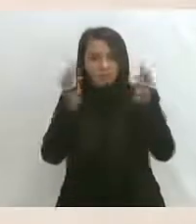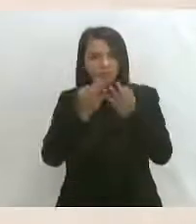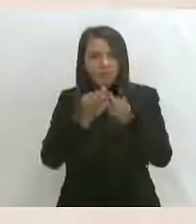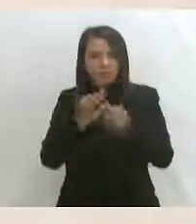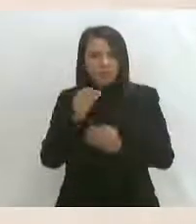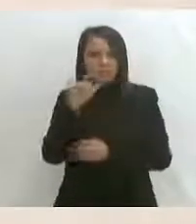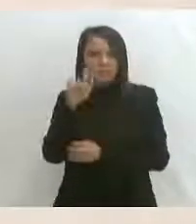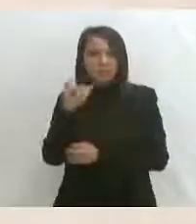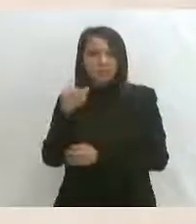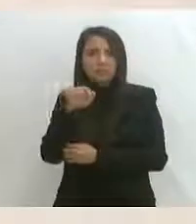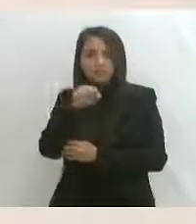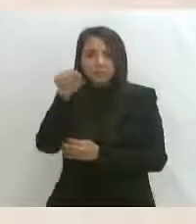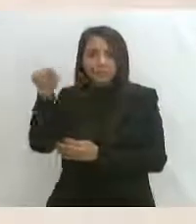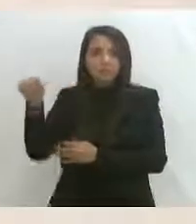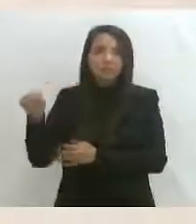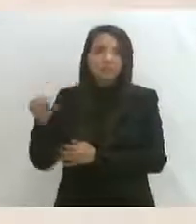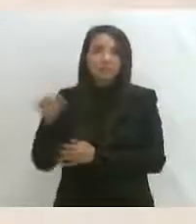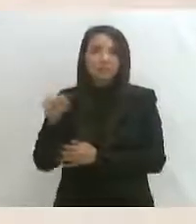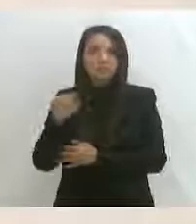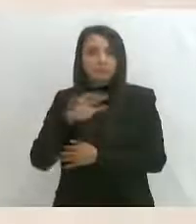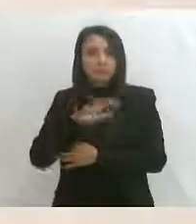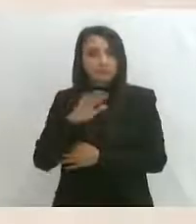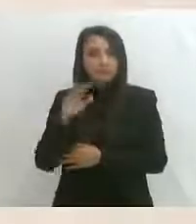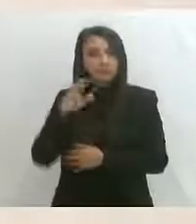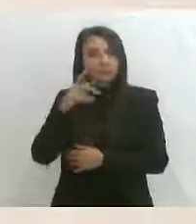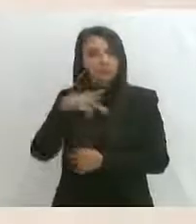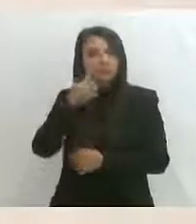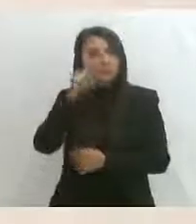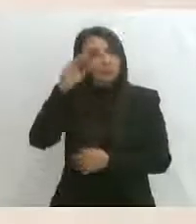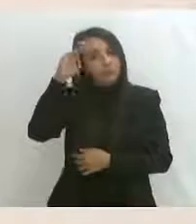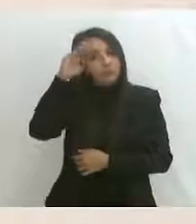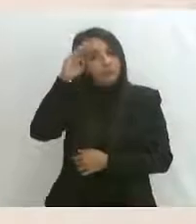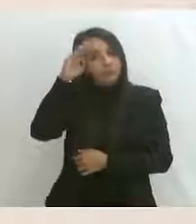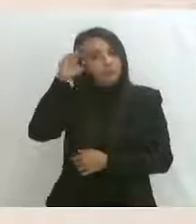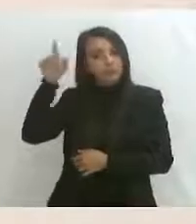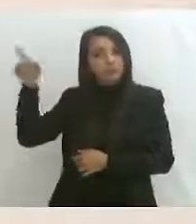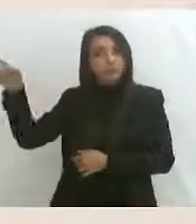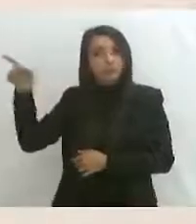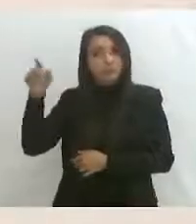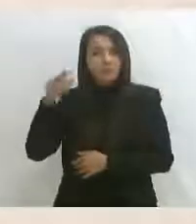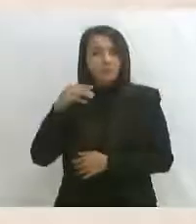Nada más pensemos en el puerto de Manzanillo,